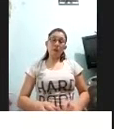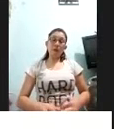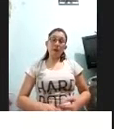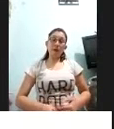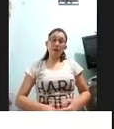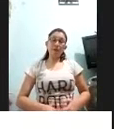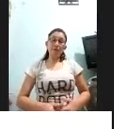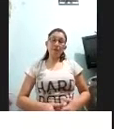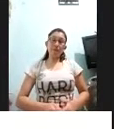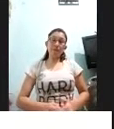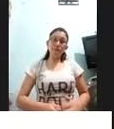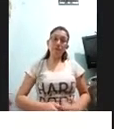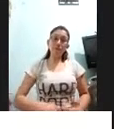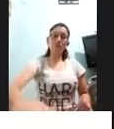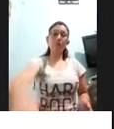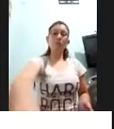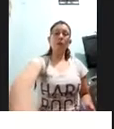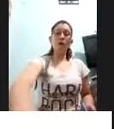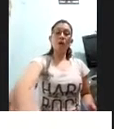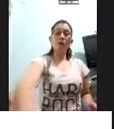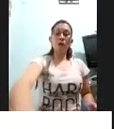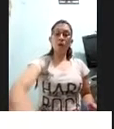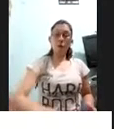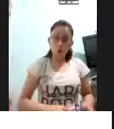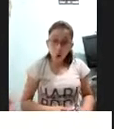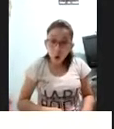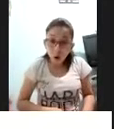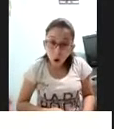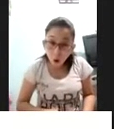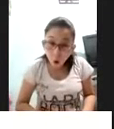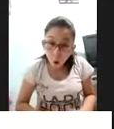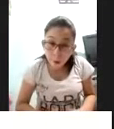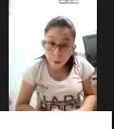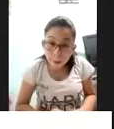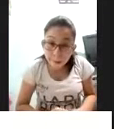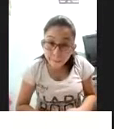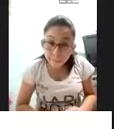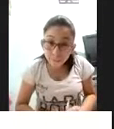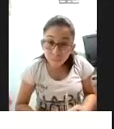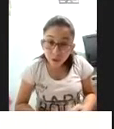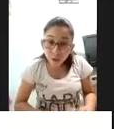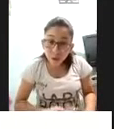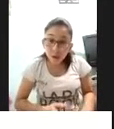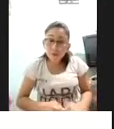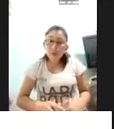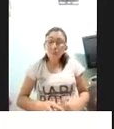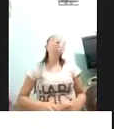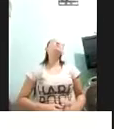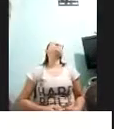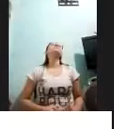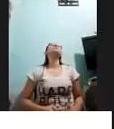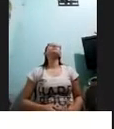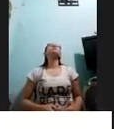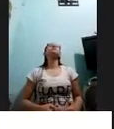R. R. R. S. S. Ni de la T tampoco me acuerdo.